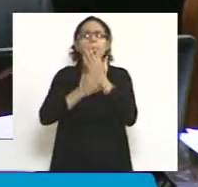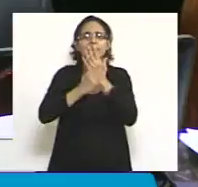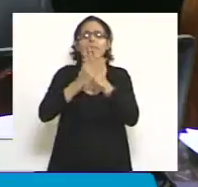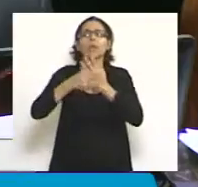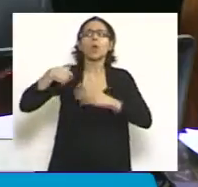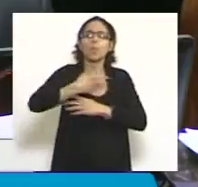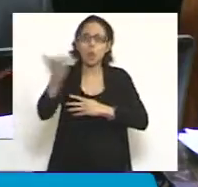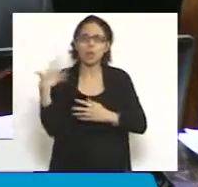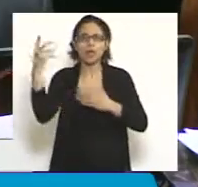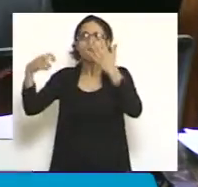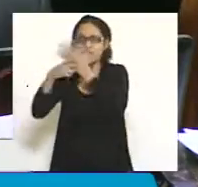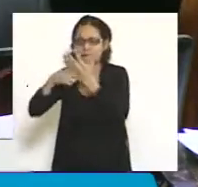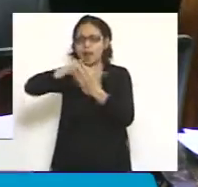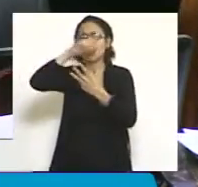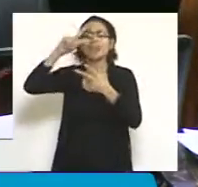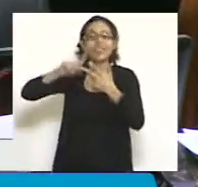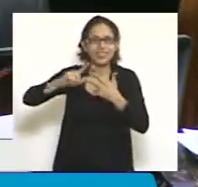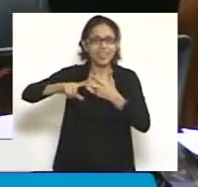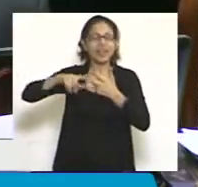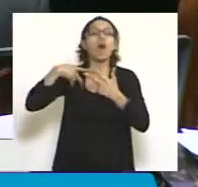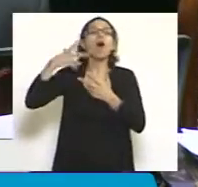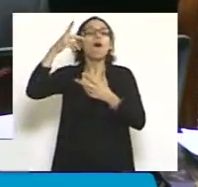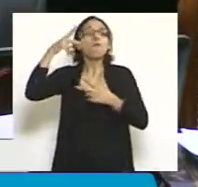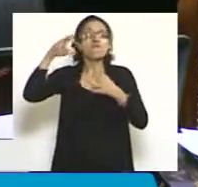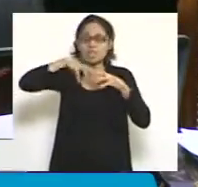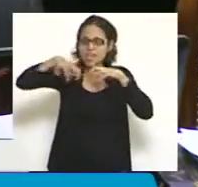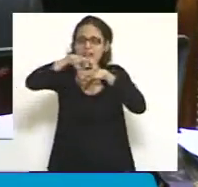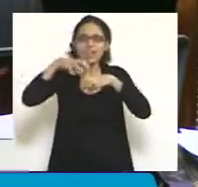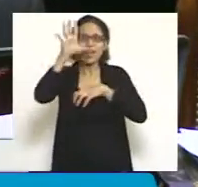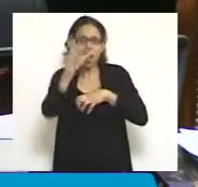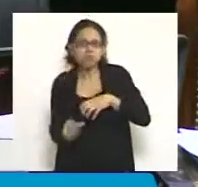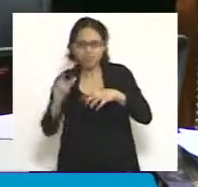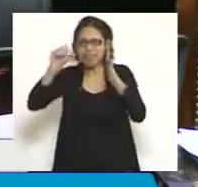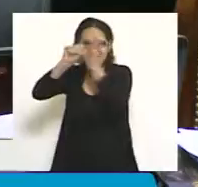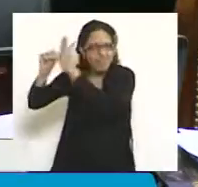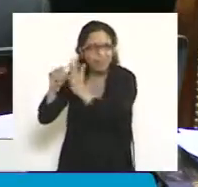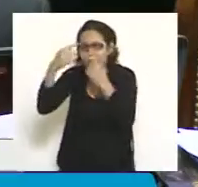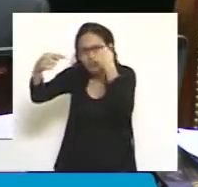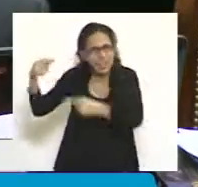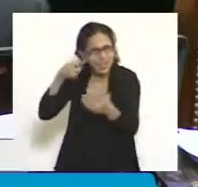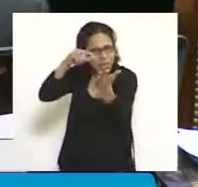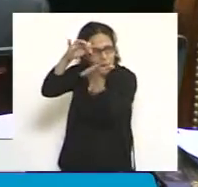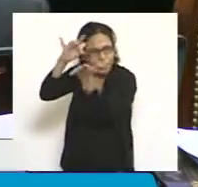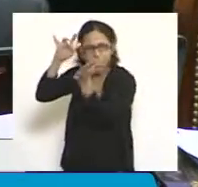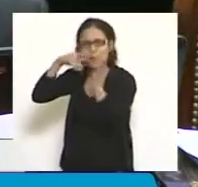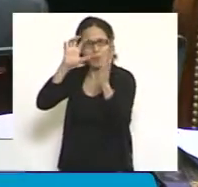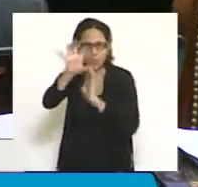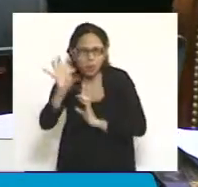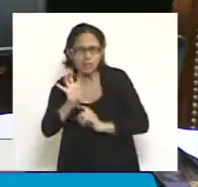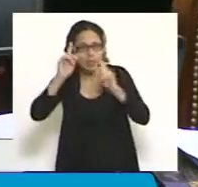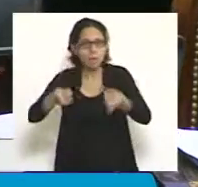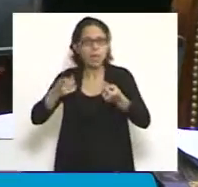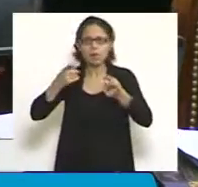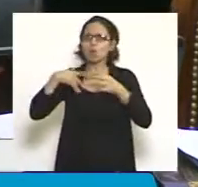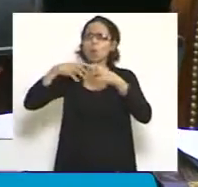Público Fiscal, las Fiscalías de Distrito, las unidades fiscales de las Fiscalías de Distrito y las Procuradurías